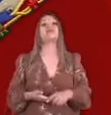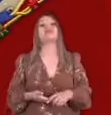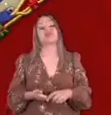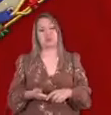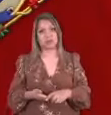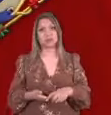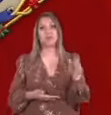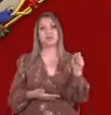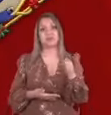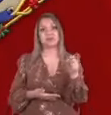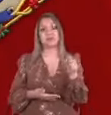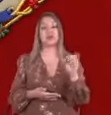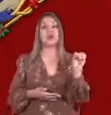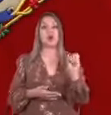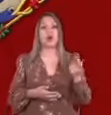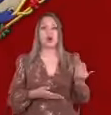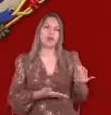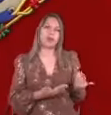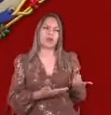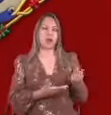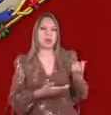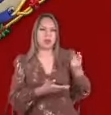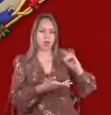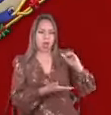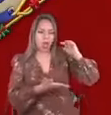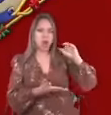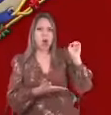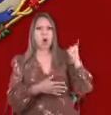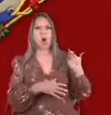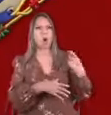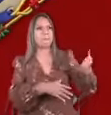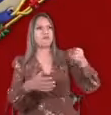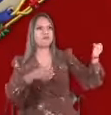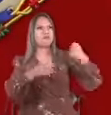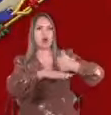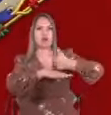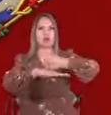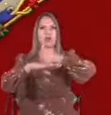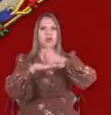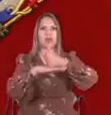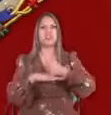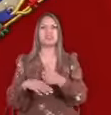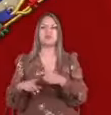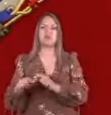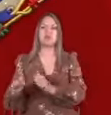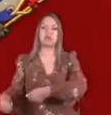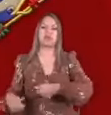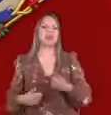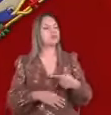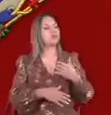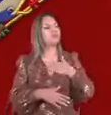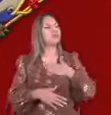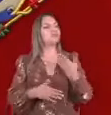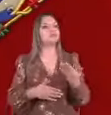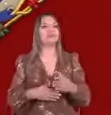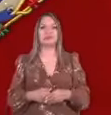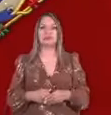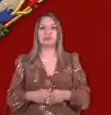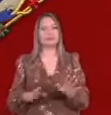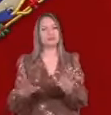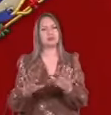o migajas de poder. En efecto, las crisis estructurales que vive Quito y el Ecuador de hoy son resultado de